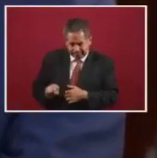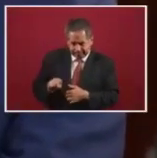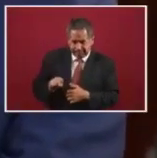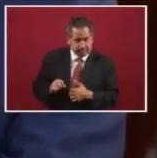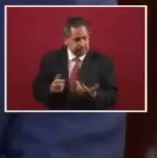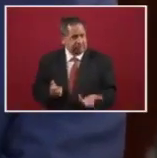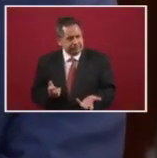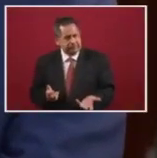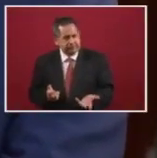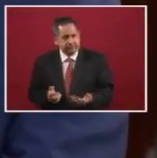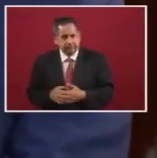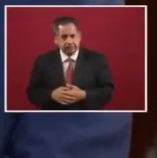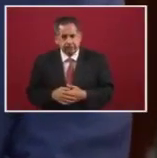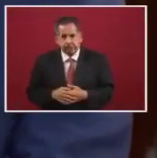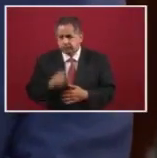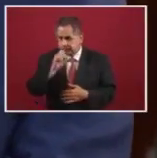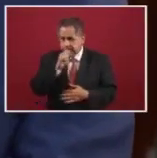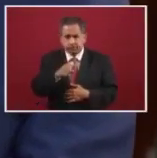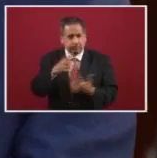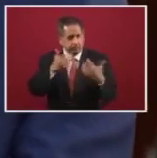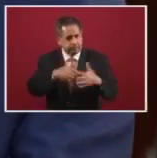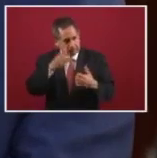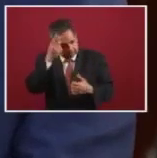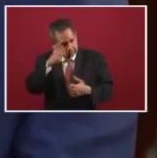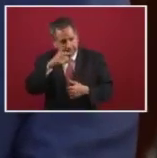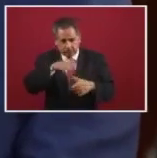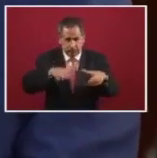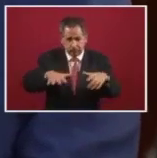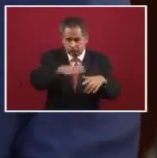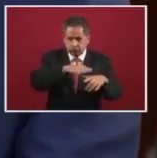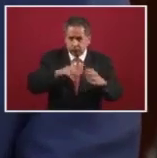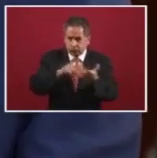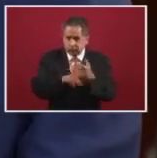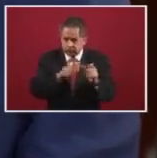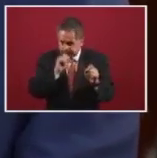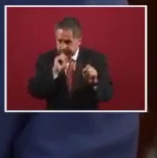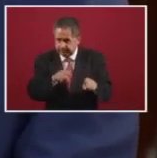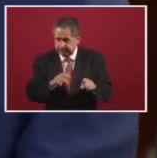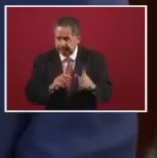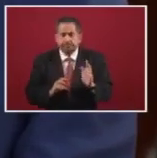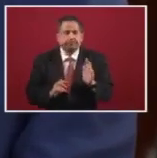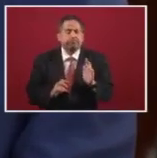Entonces, con los mismos empresarios de la laguna,